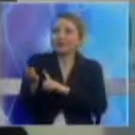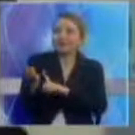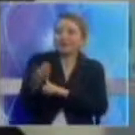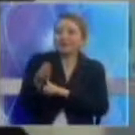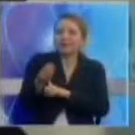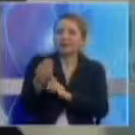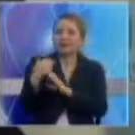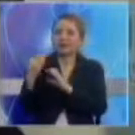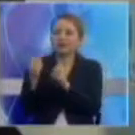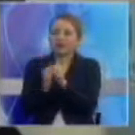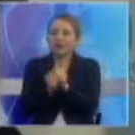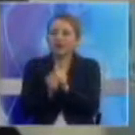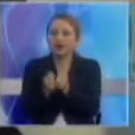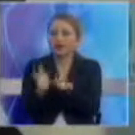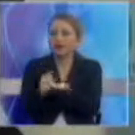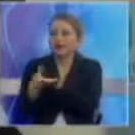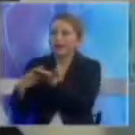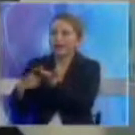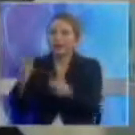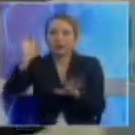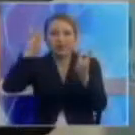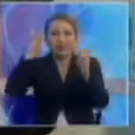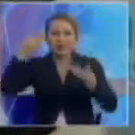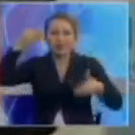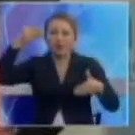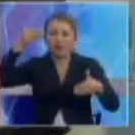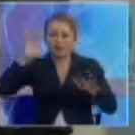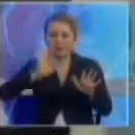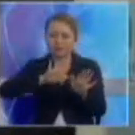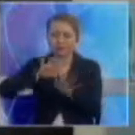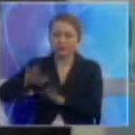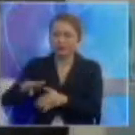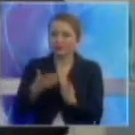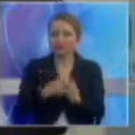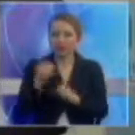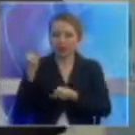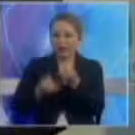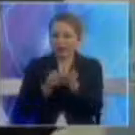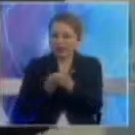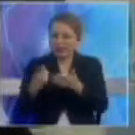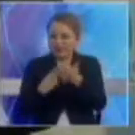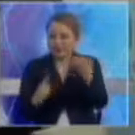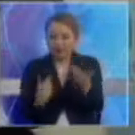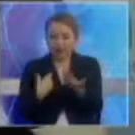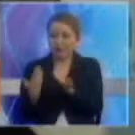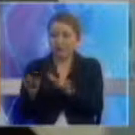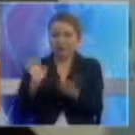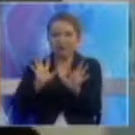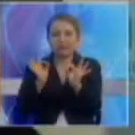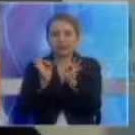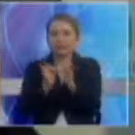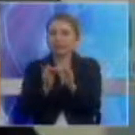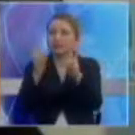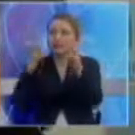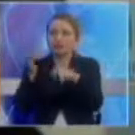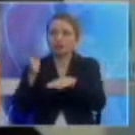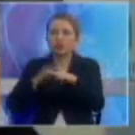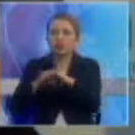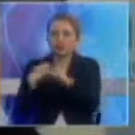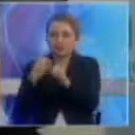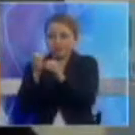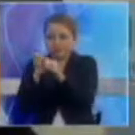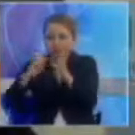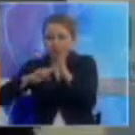estos parámetros de discusión más política que se habían venido dando en las últimas semanas, sino de ponerlo en el contexto de la ciencia, de